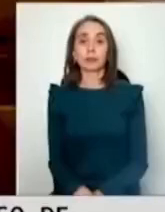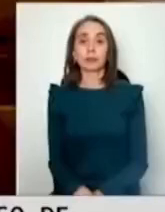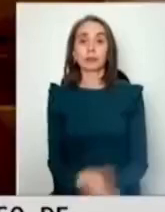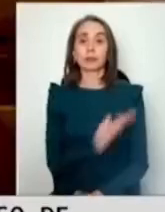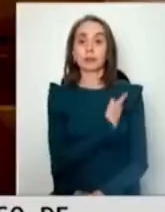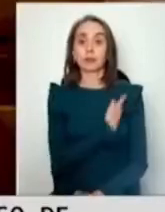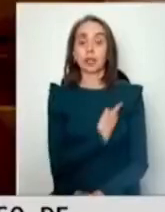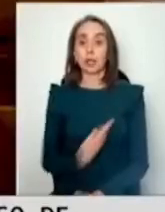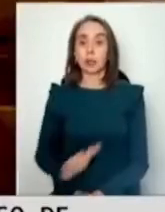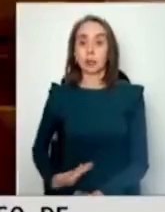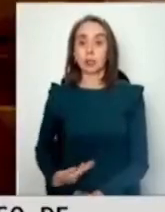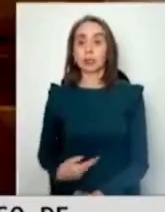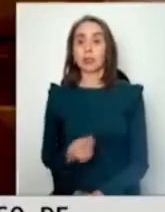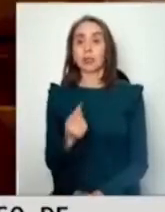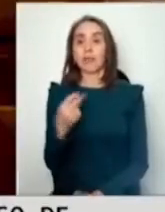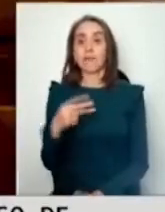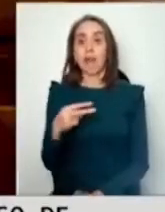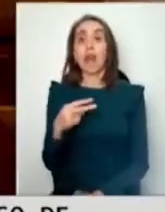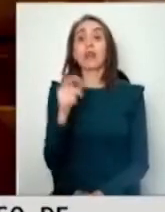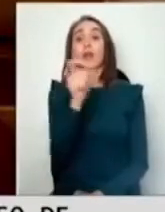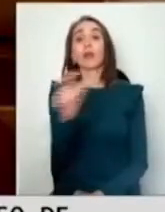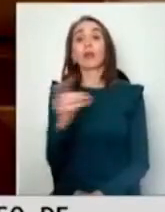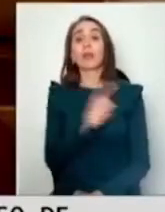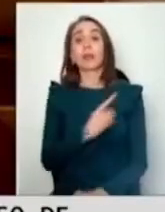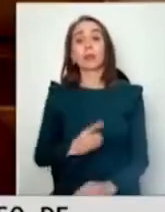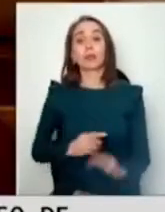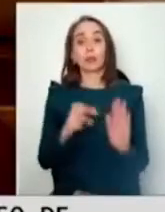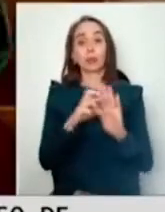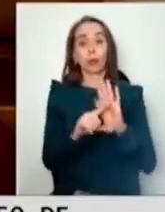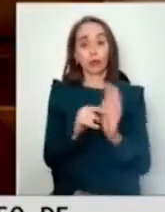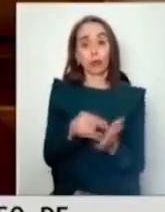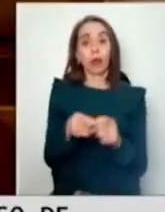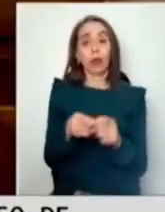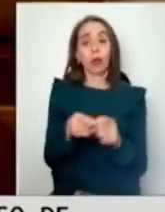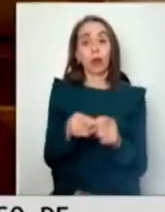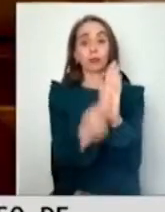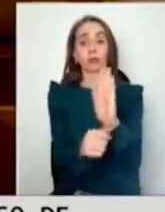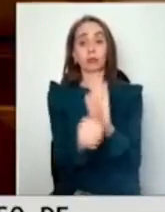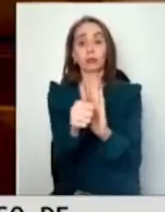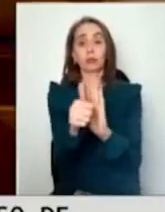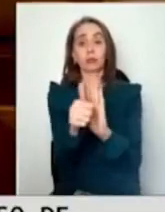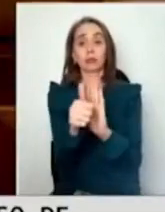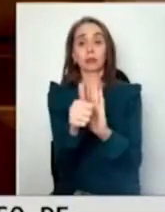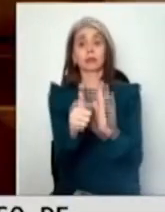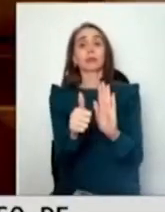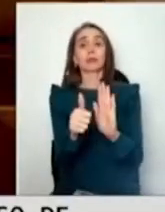quiero valorar a quienes presentaron este proyecto porque creo que va en la dirección correcta de